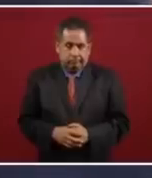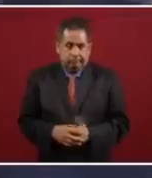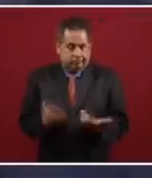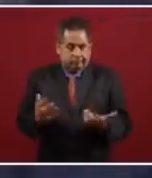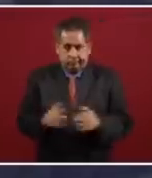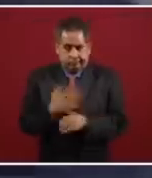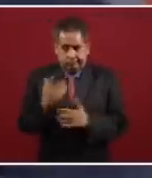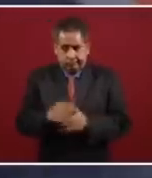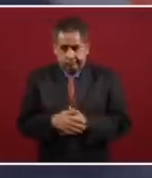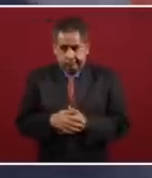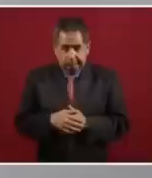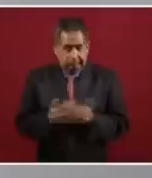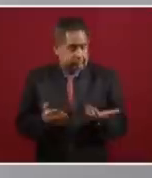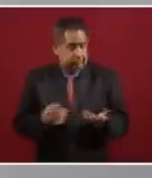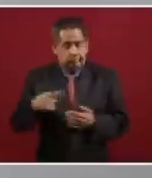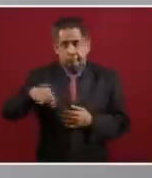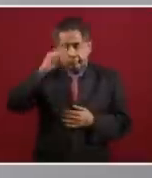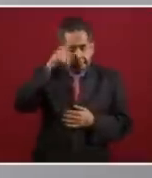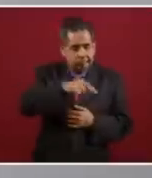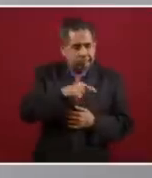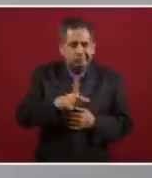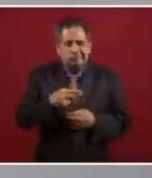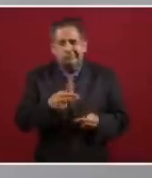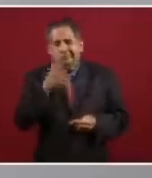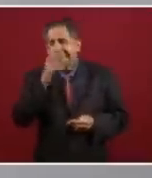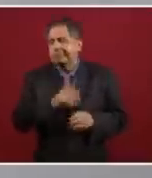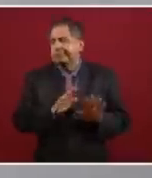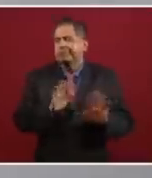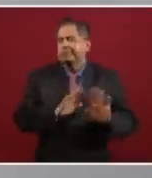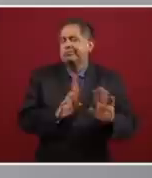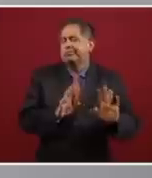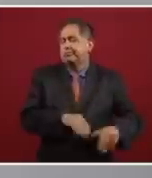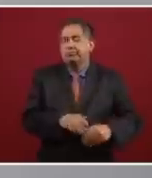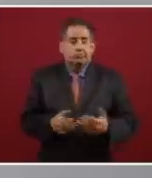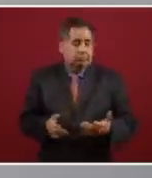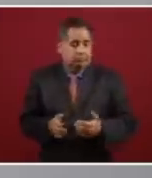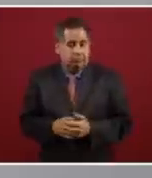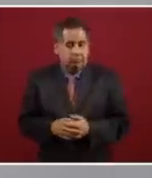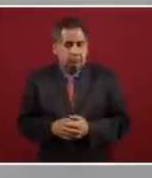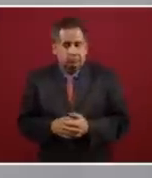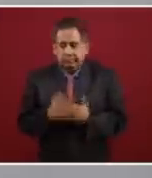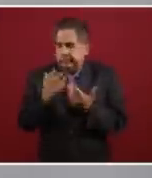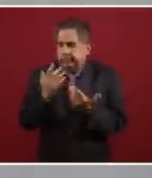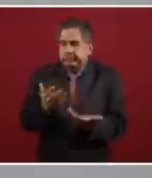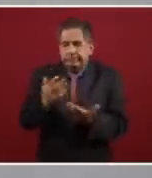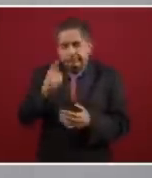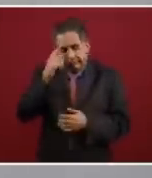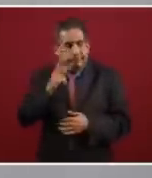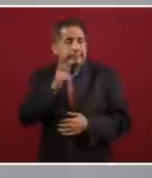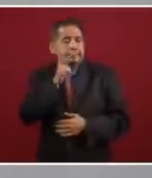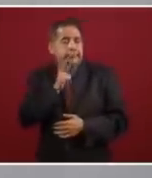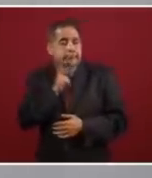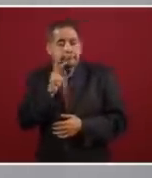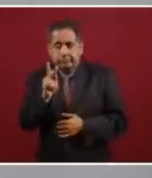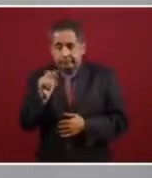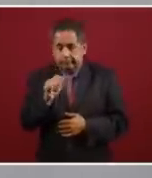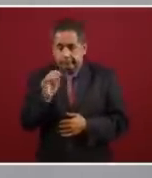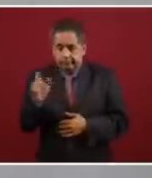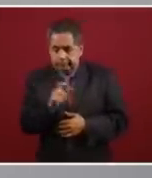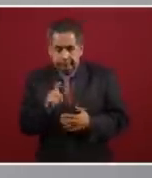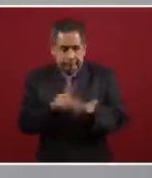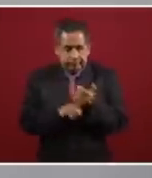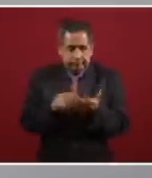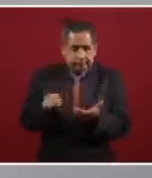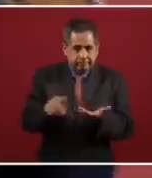¿Por qué? Bueno, pues que consideran que no es negocio. Entonces, ¿qué tiene que hacer Pemex si